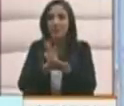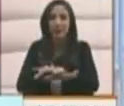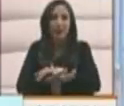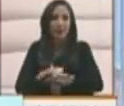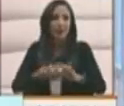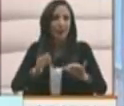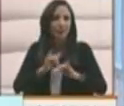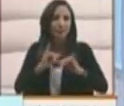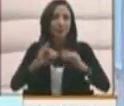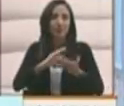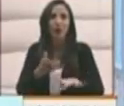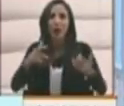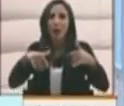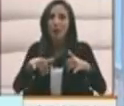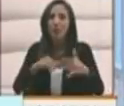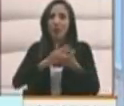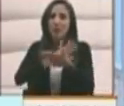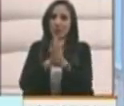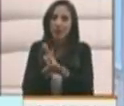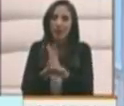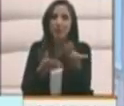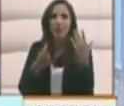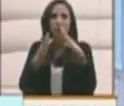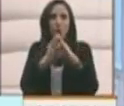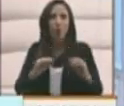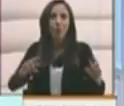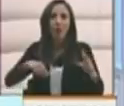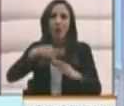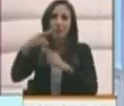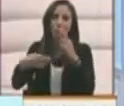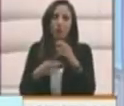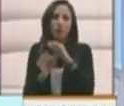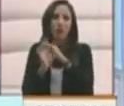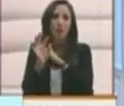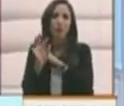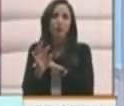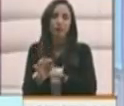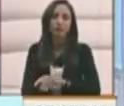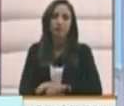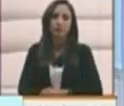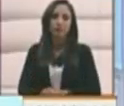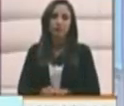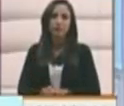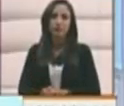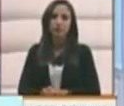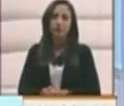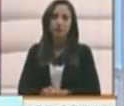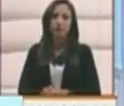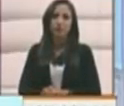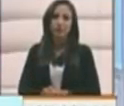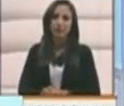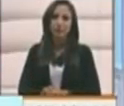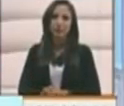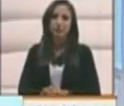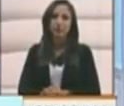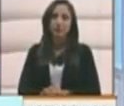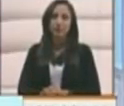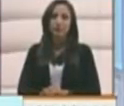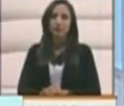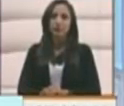con lo que hoy conocemos como República Bolivariana de Venezuela.